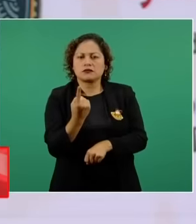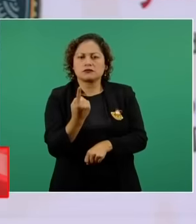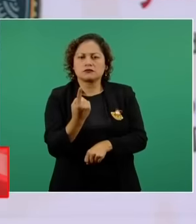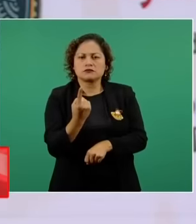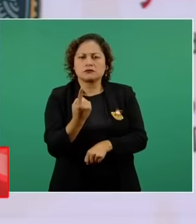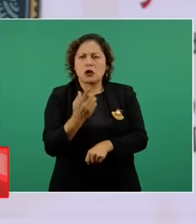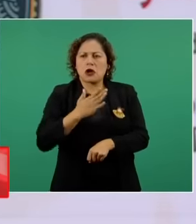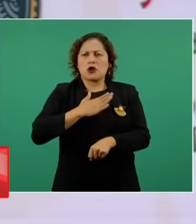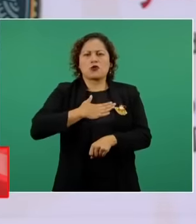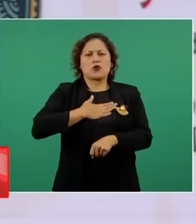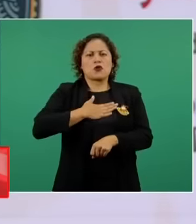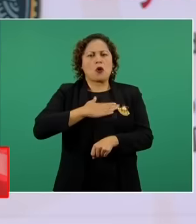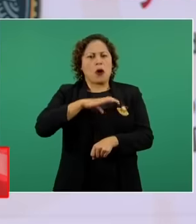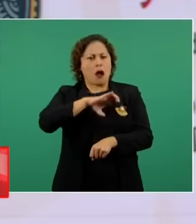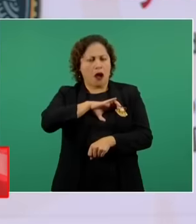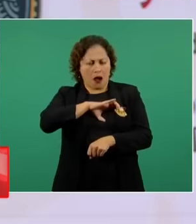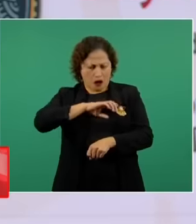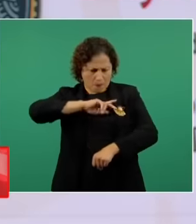nacionalista,